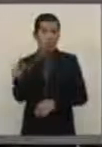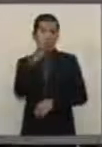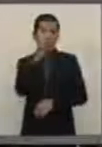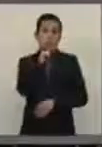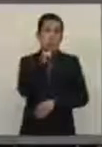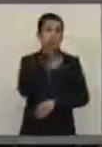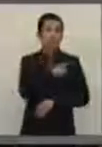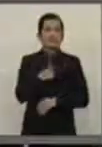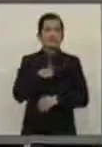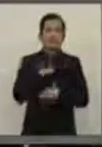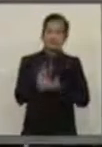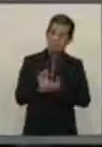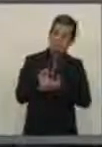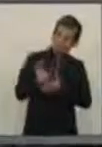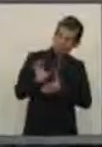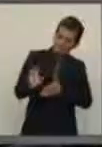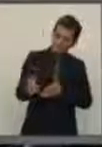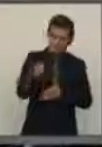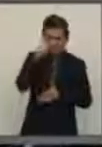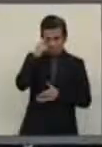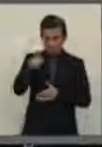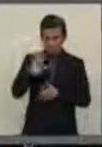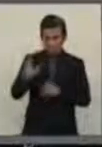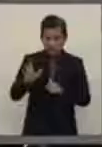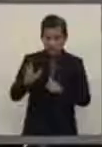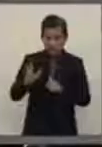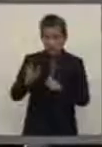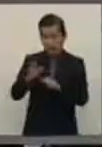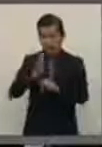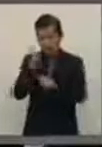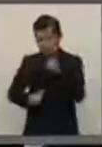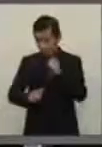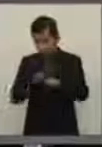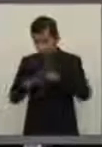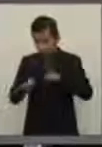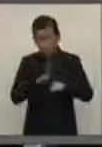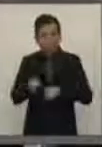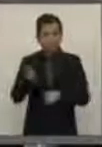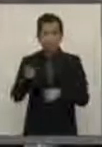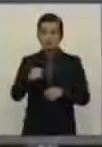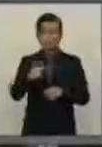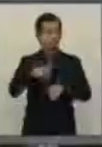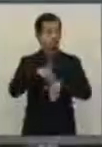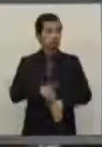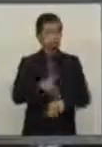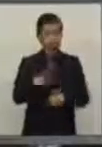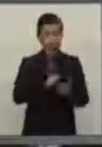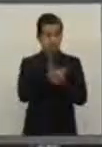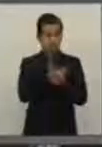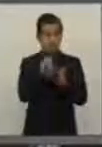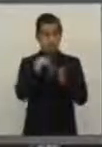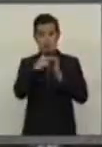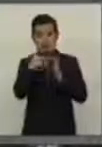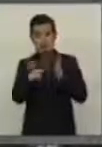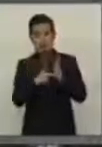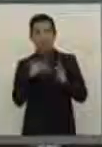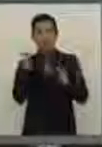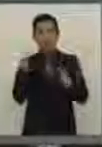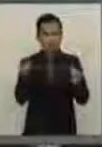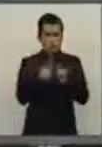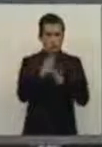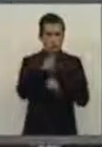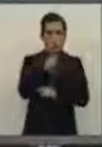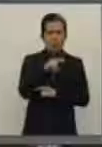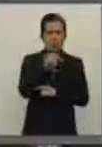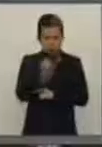ser liquidados en los términos que establecen las leyes y normas jurídicas aplicables, incluyendo bonos